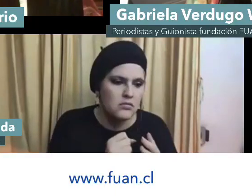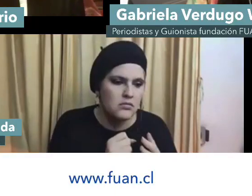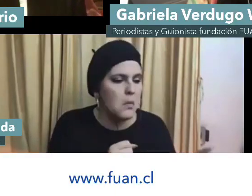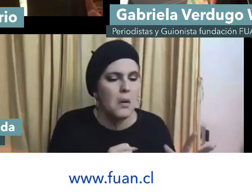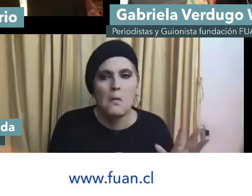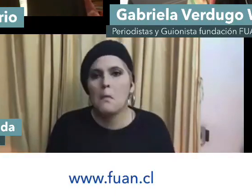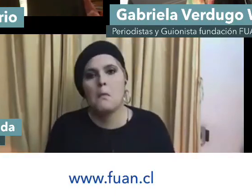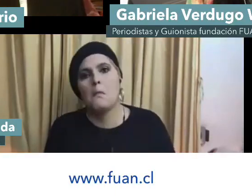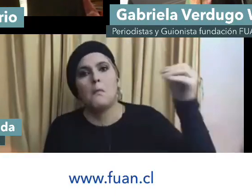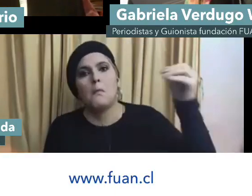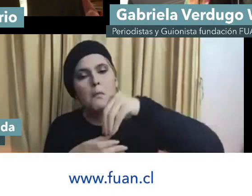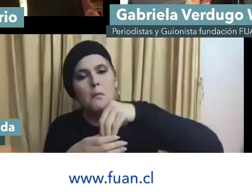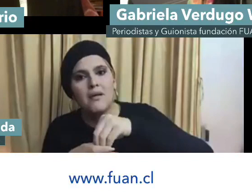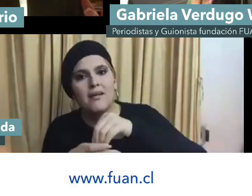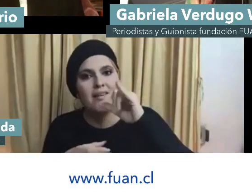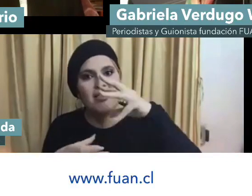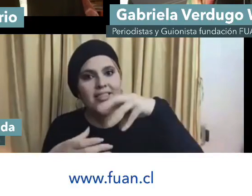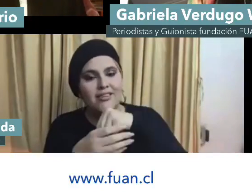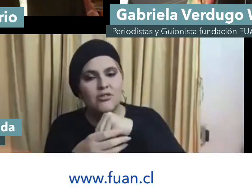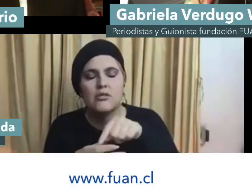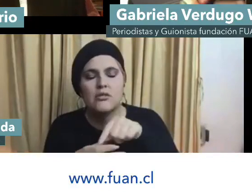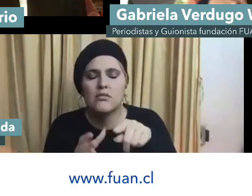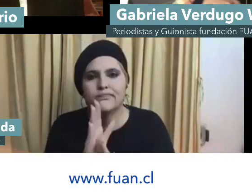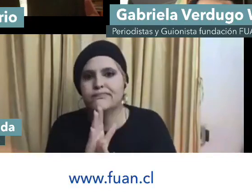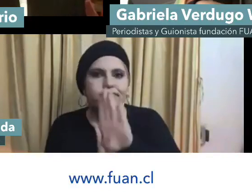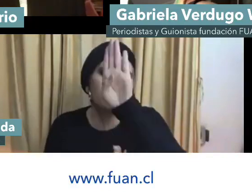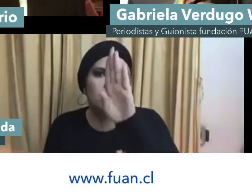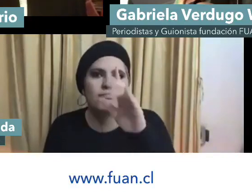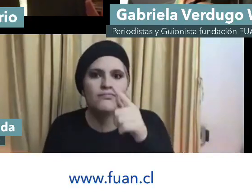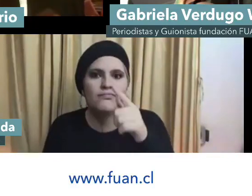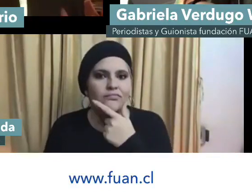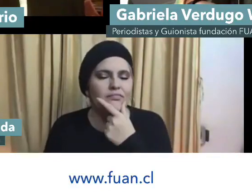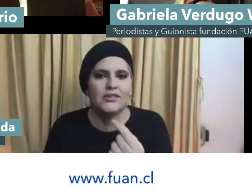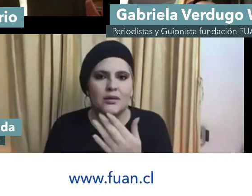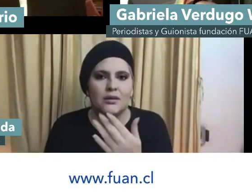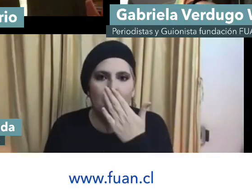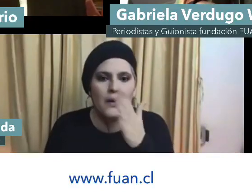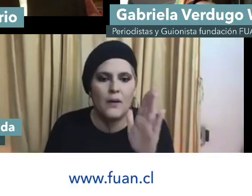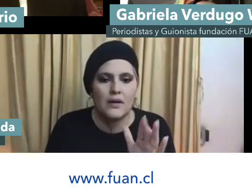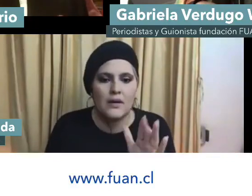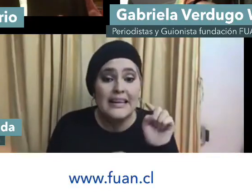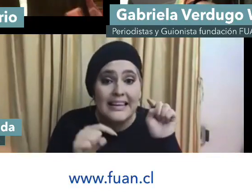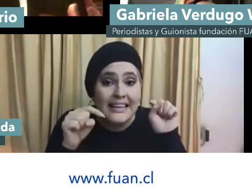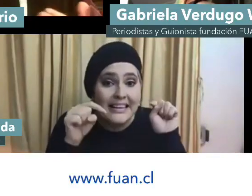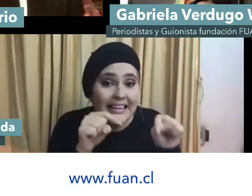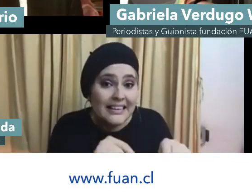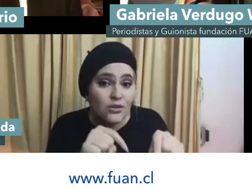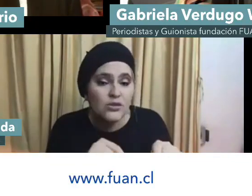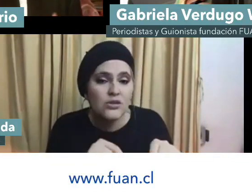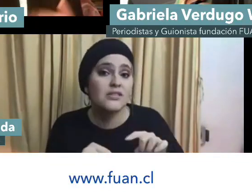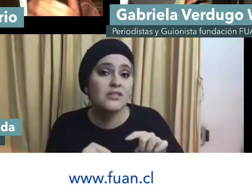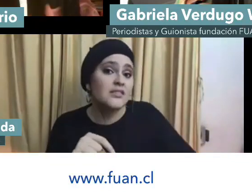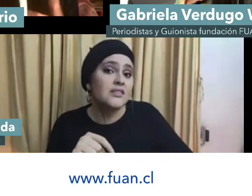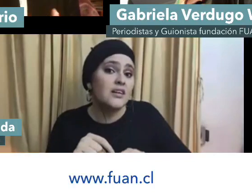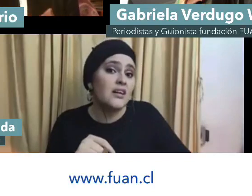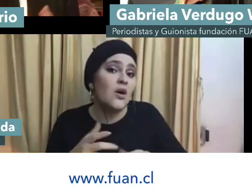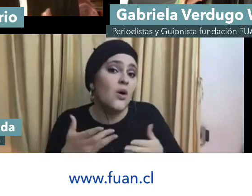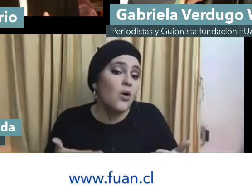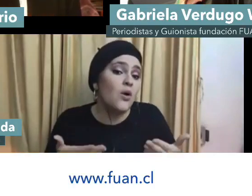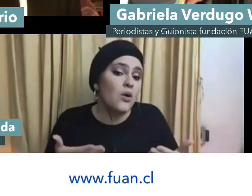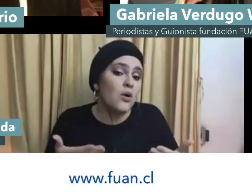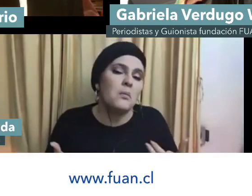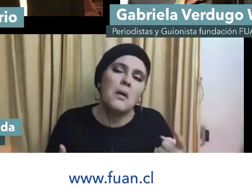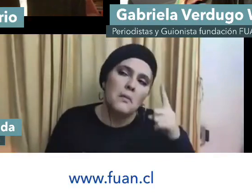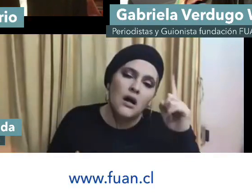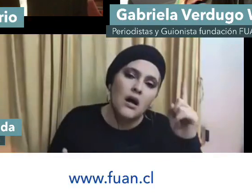ser fantástica. Eso en este Chile de hoy, porque también uno pudiera decir, deberíamos tener pie